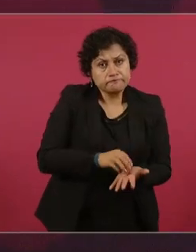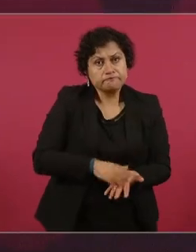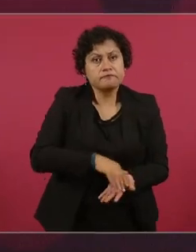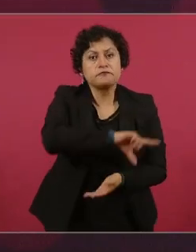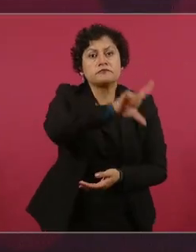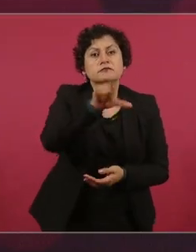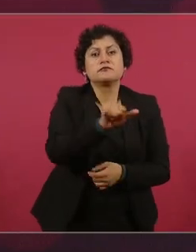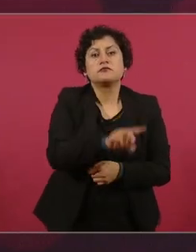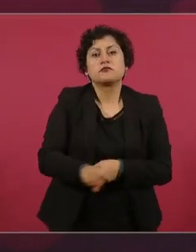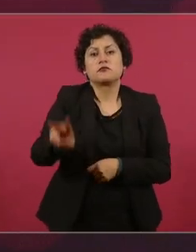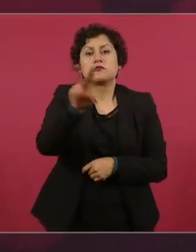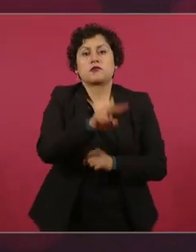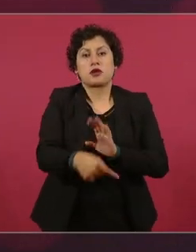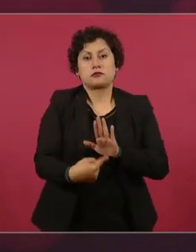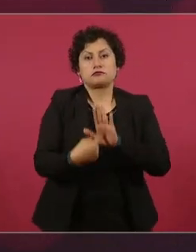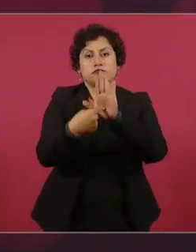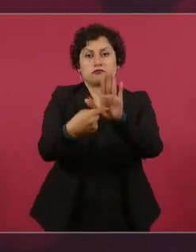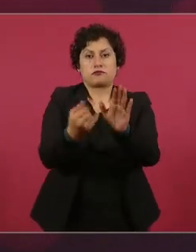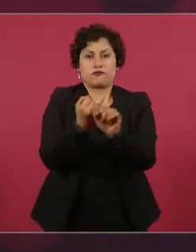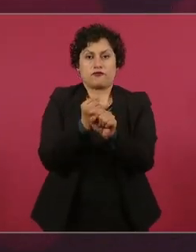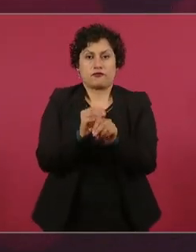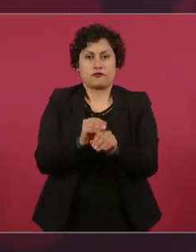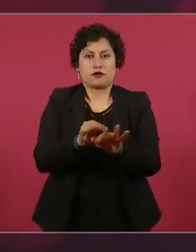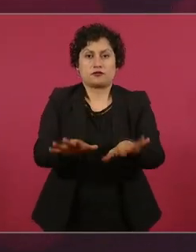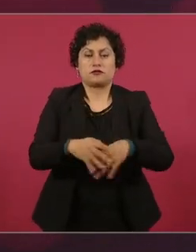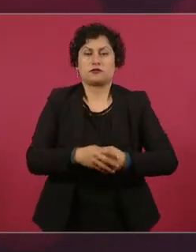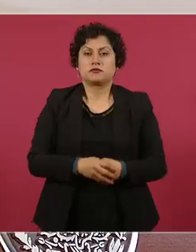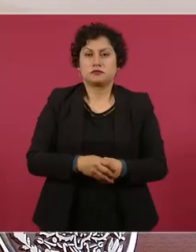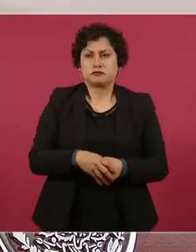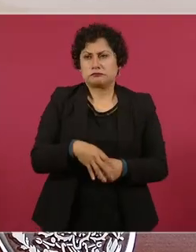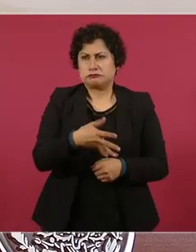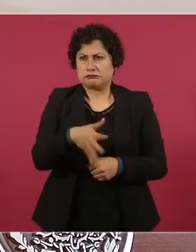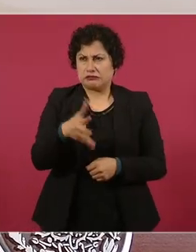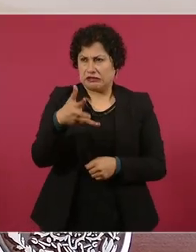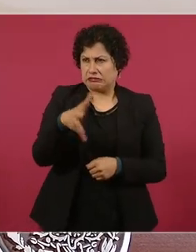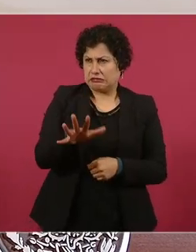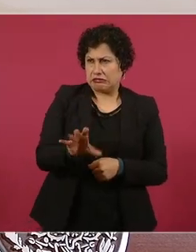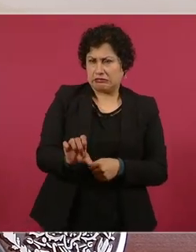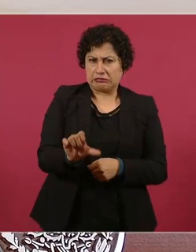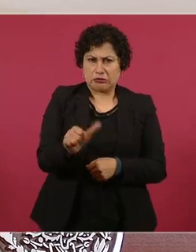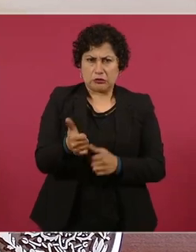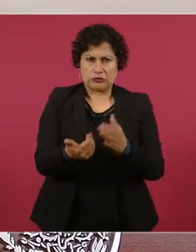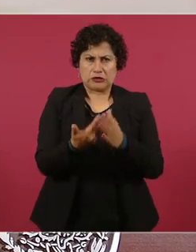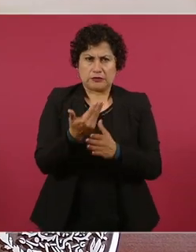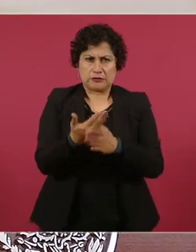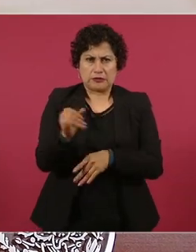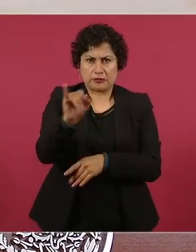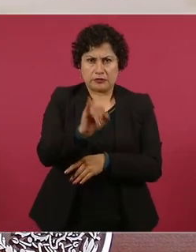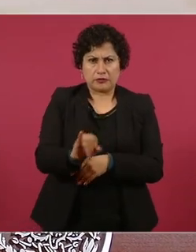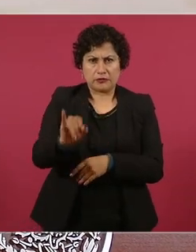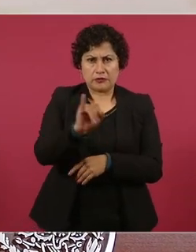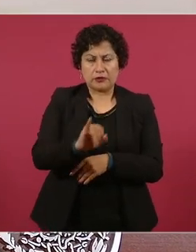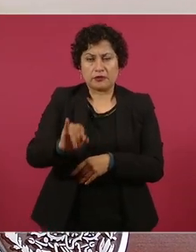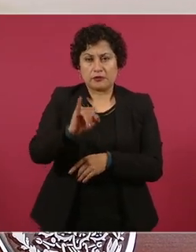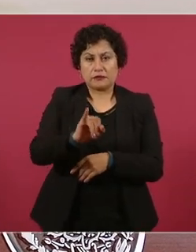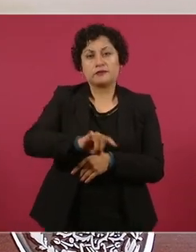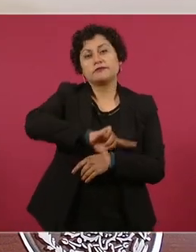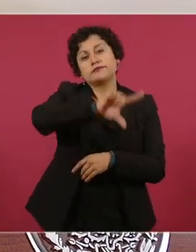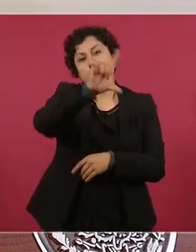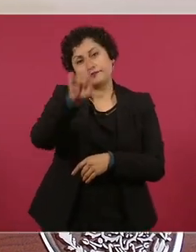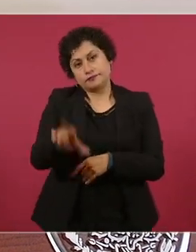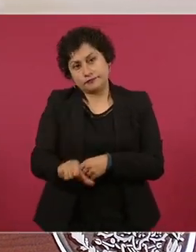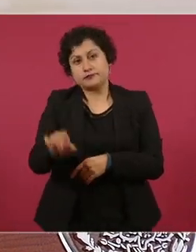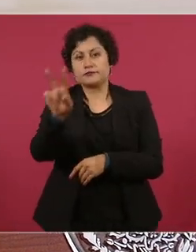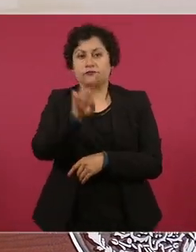Es como a las diez de la mañana, once. el jueves y el viernes vamos a